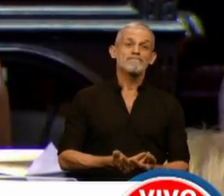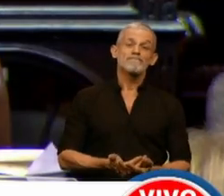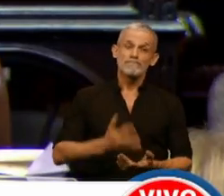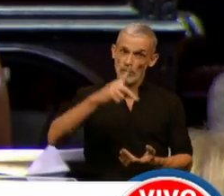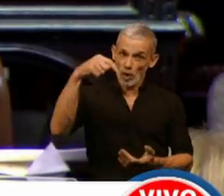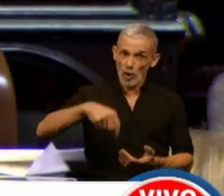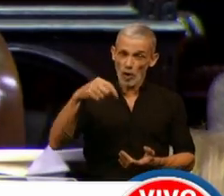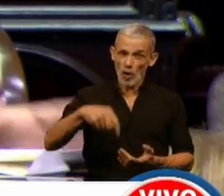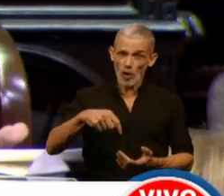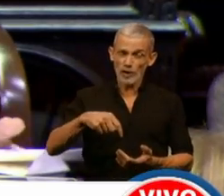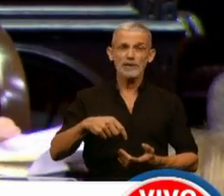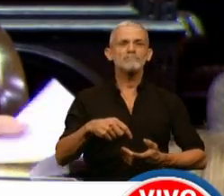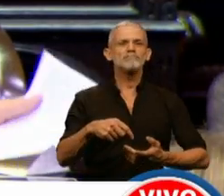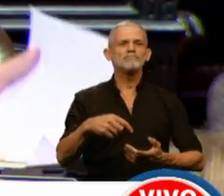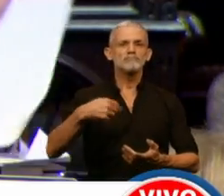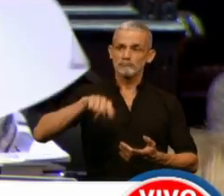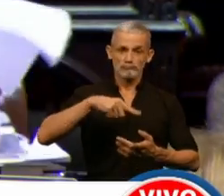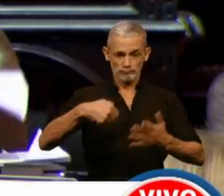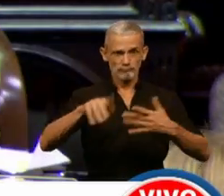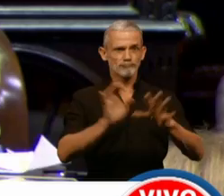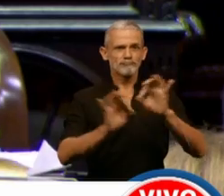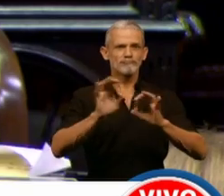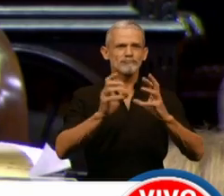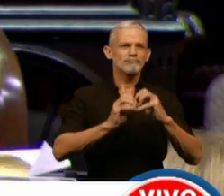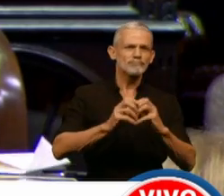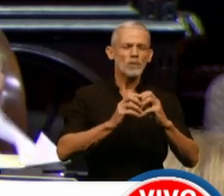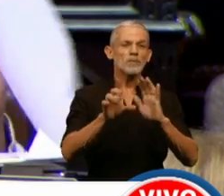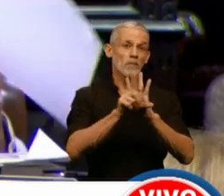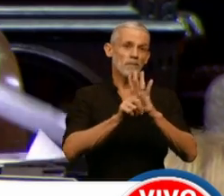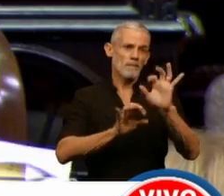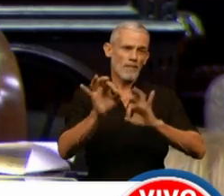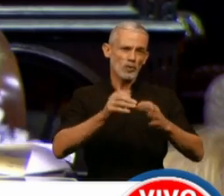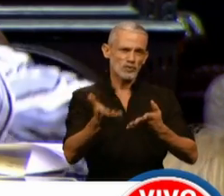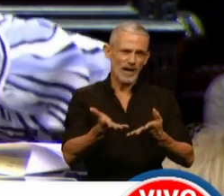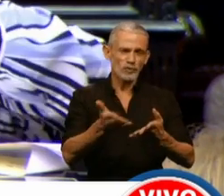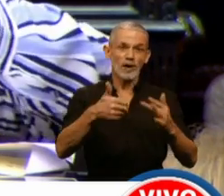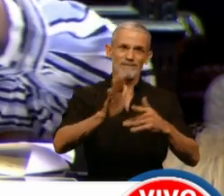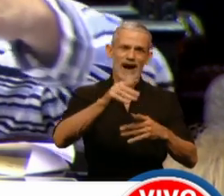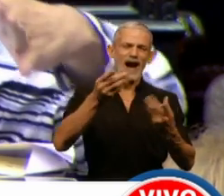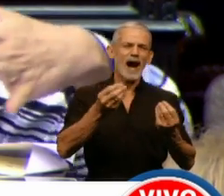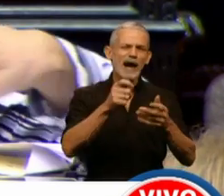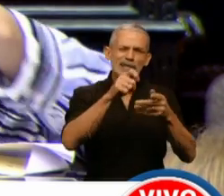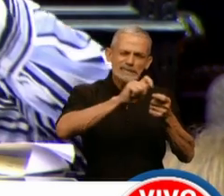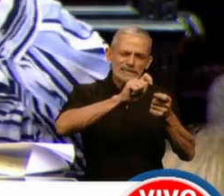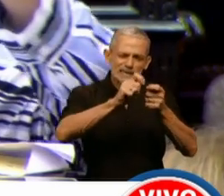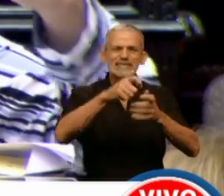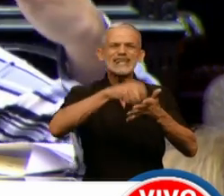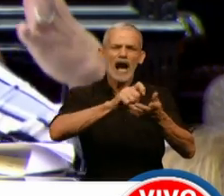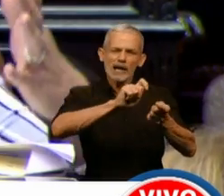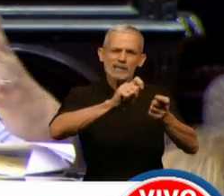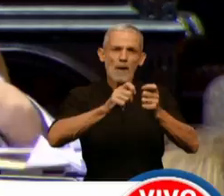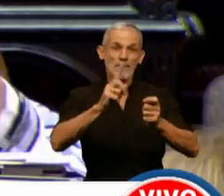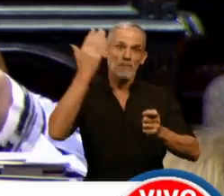hoy estar aprobando este proyecto que empieza a corregir esa